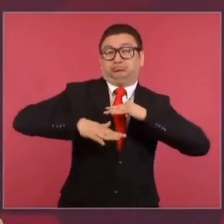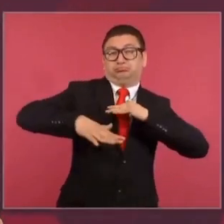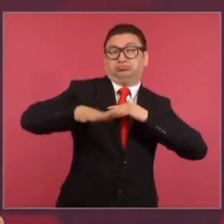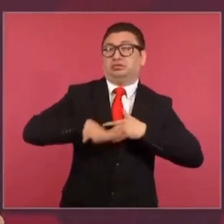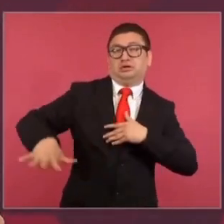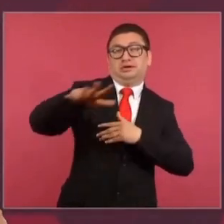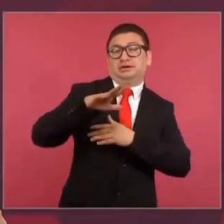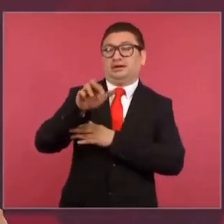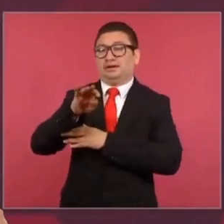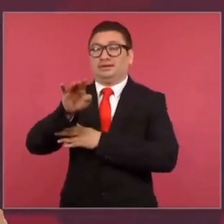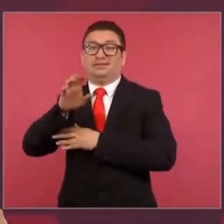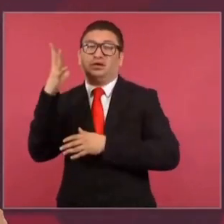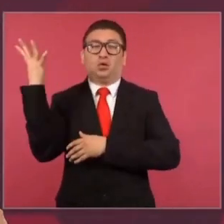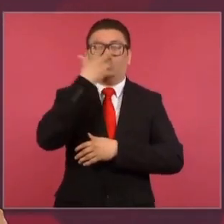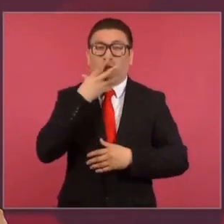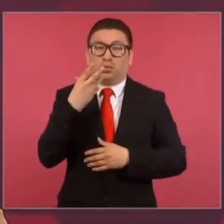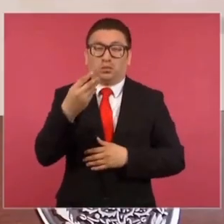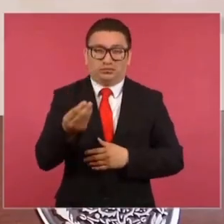Caribe son bellísimas.